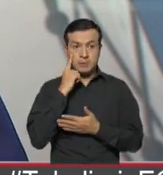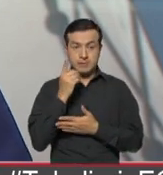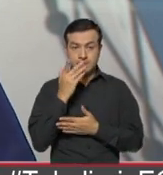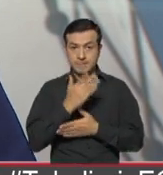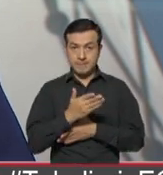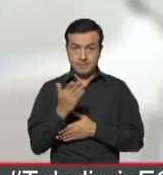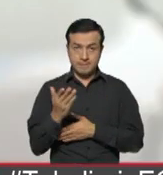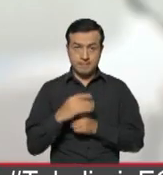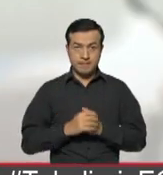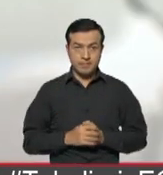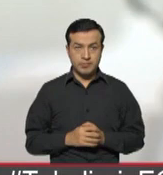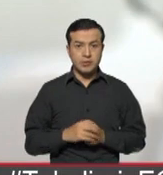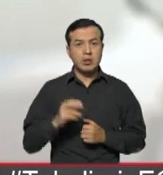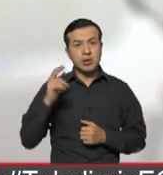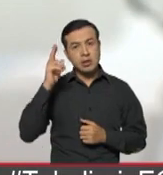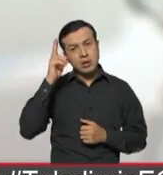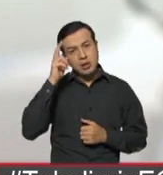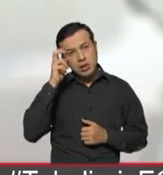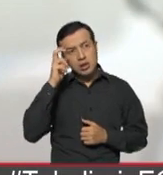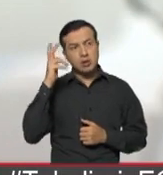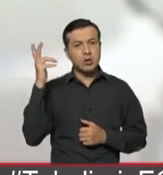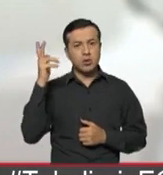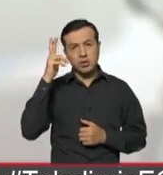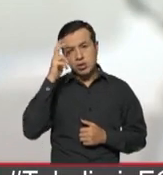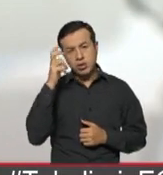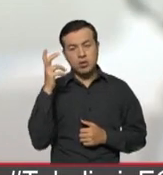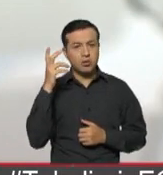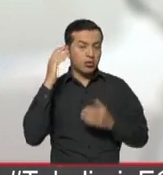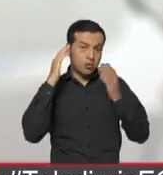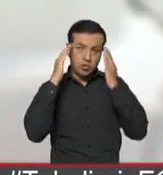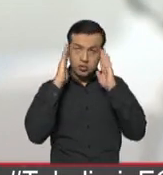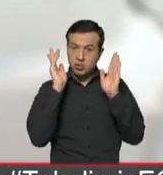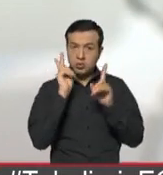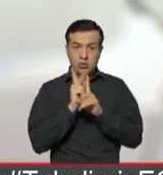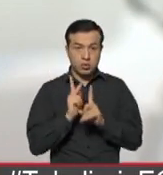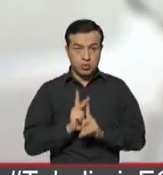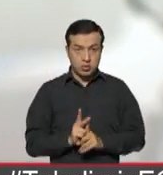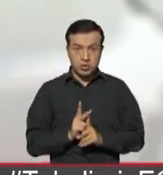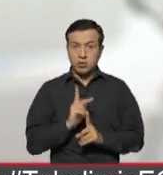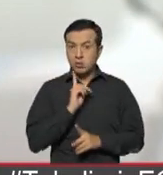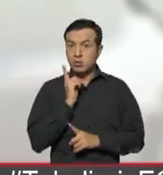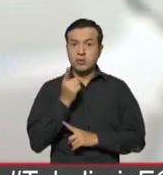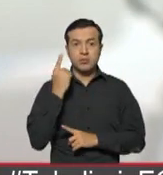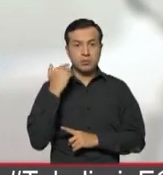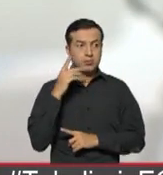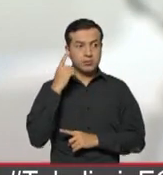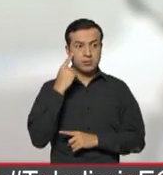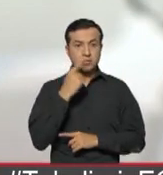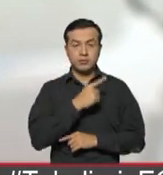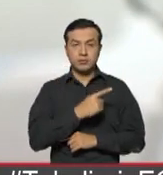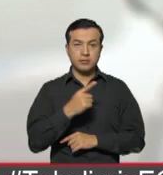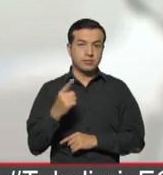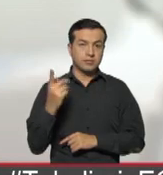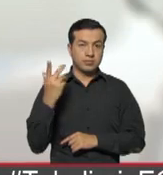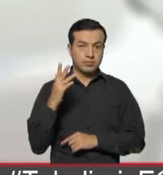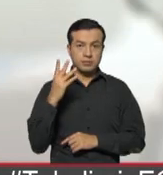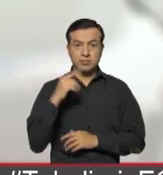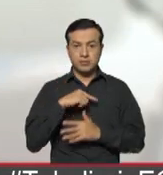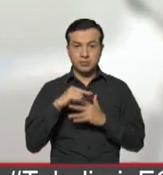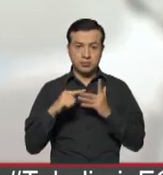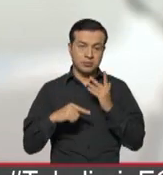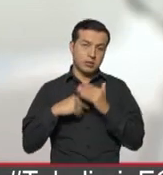fuerzas. A ver, me parece que no es casual, no tengo los elementos para demostrar, pero me parece que no es casual que haya